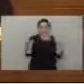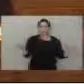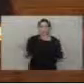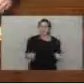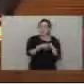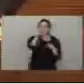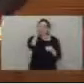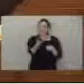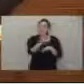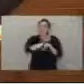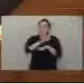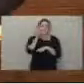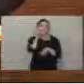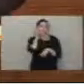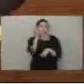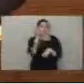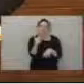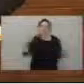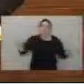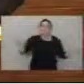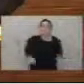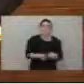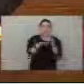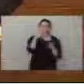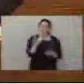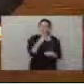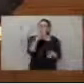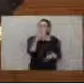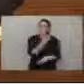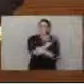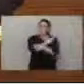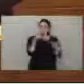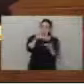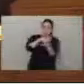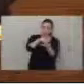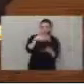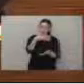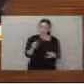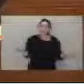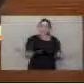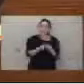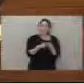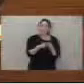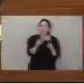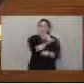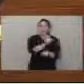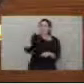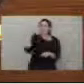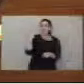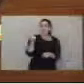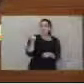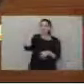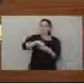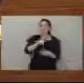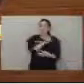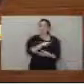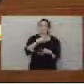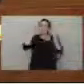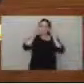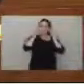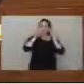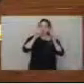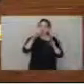duda hasta sus compromisos públicos. Da igual que haya explicado hace tan solo unas semanas en la Comisión de Educación del 19 de